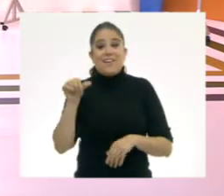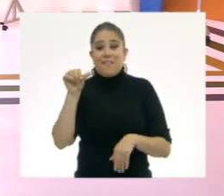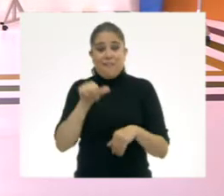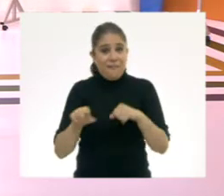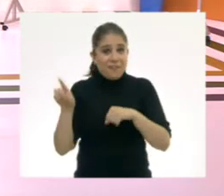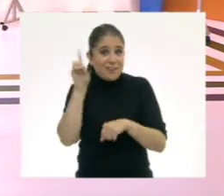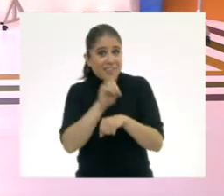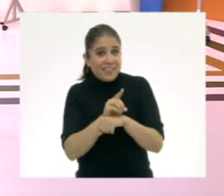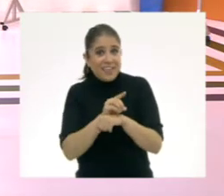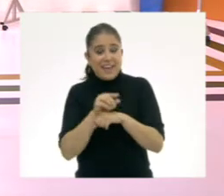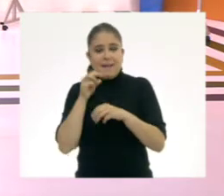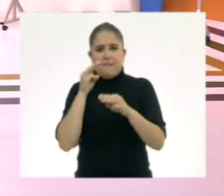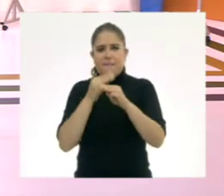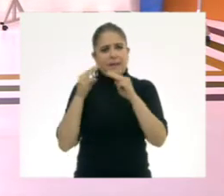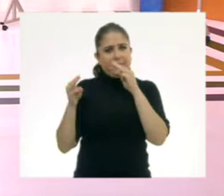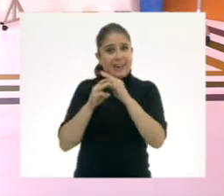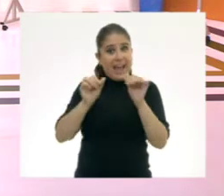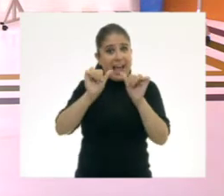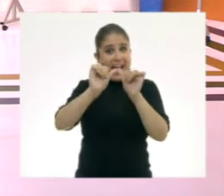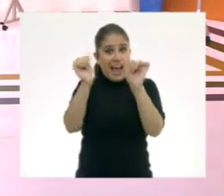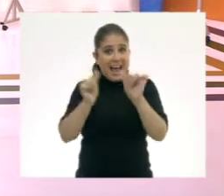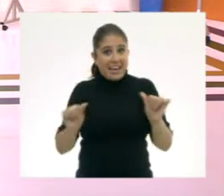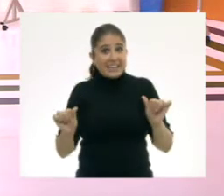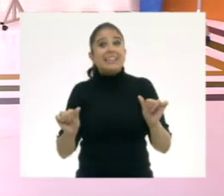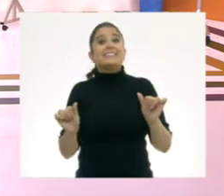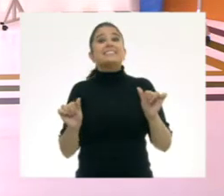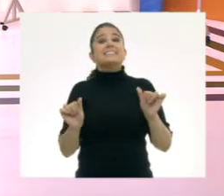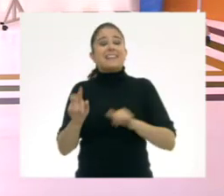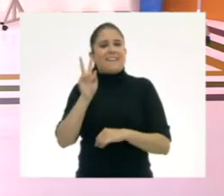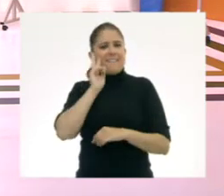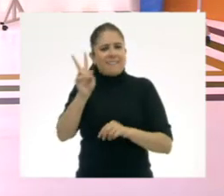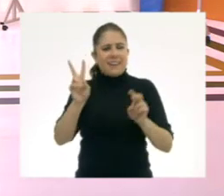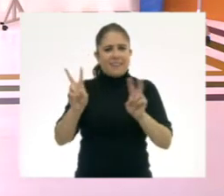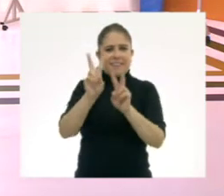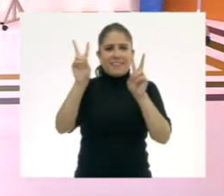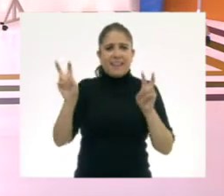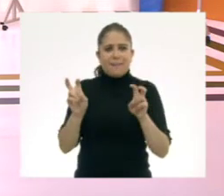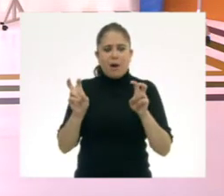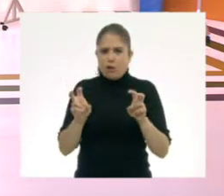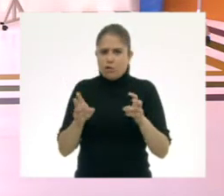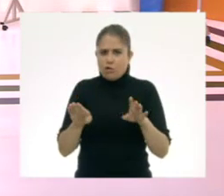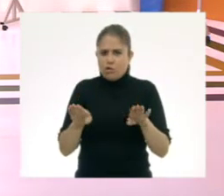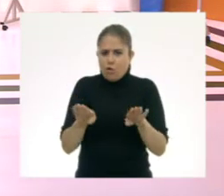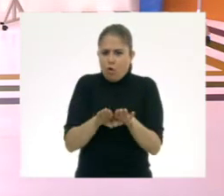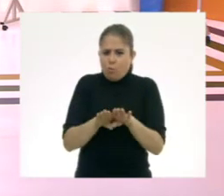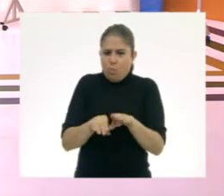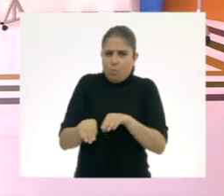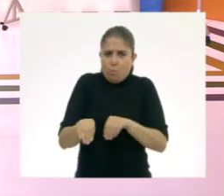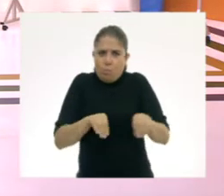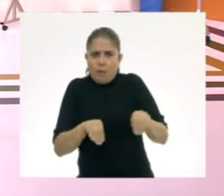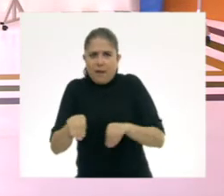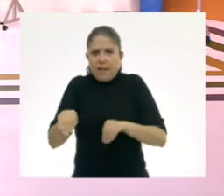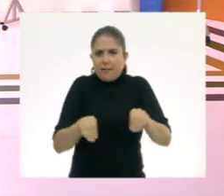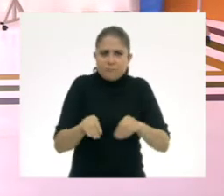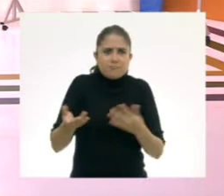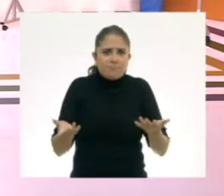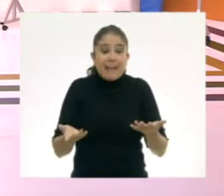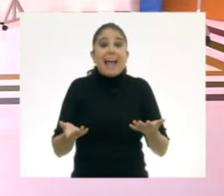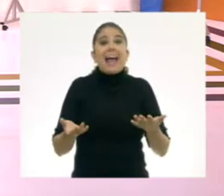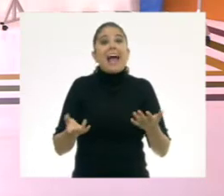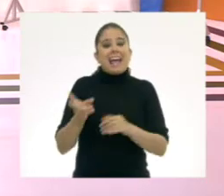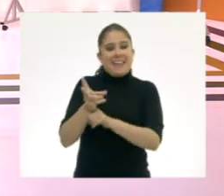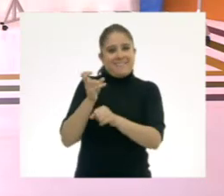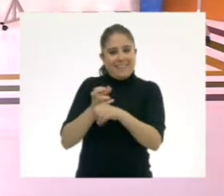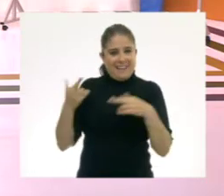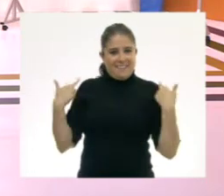de hoy, en la asignatura de Artes, vamos a ver el tema ¿y cómo me muevo? Y para eso vamos a invitar